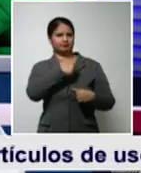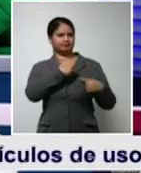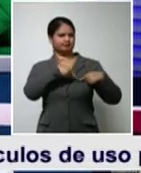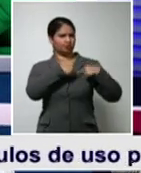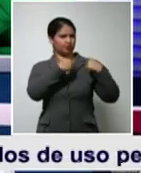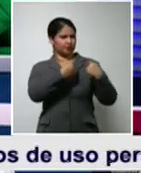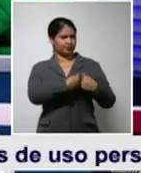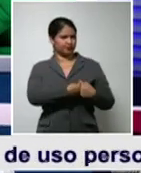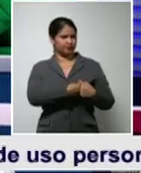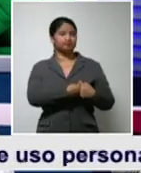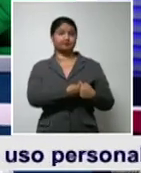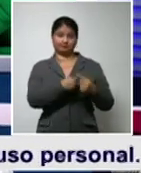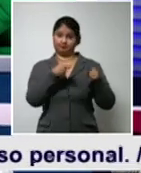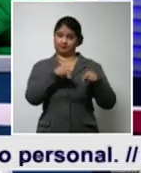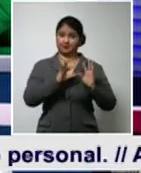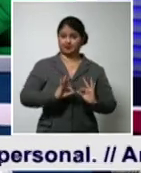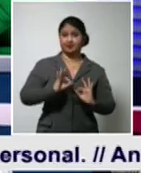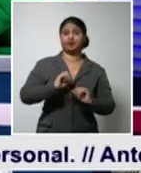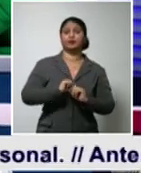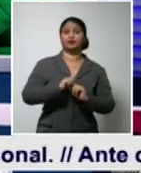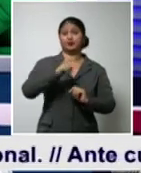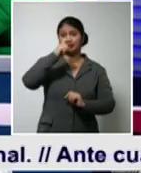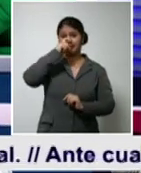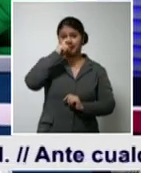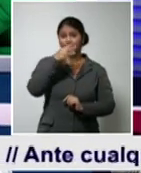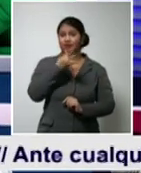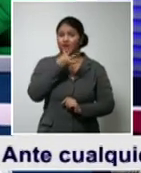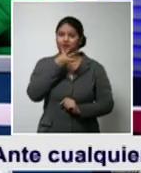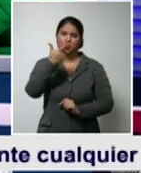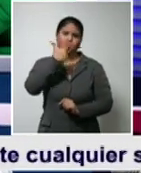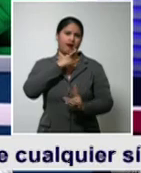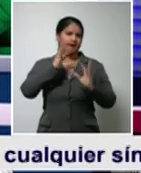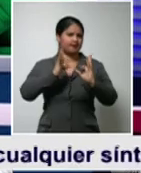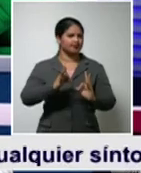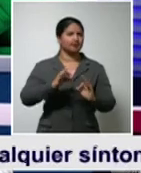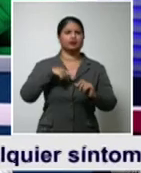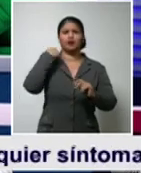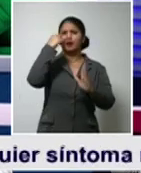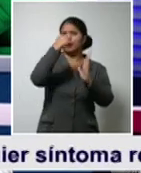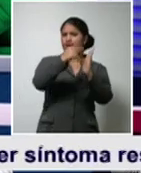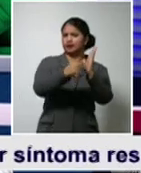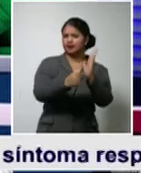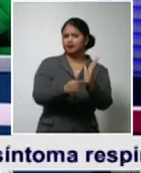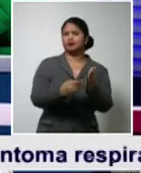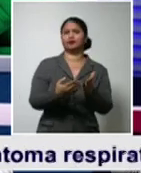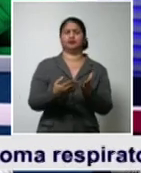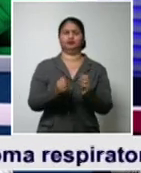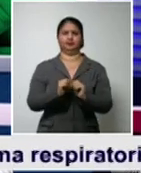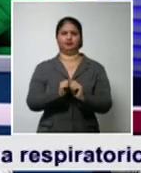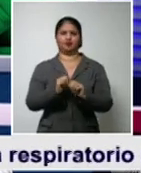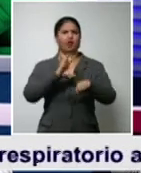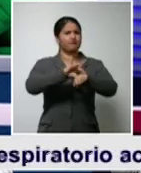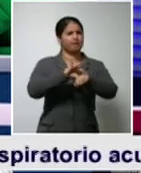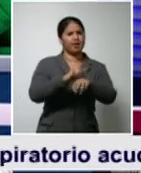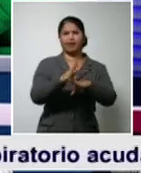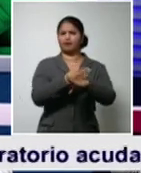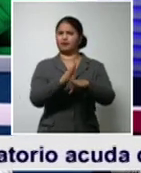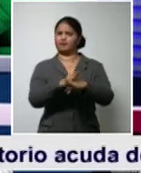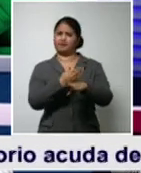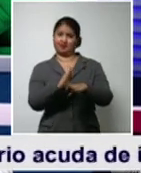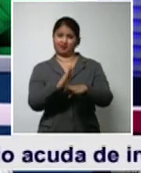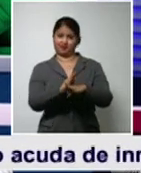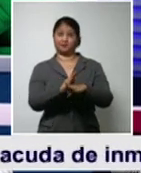grupo de comorbilidades, enfermedades no transmisibles, que hacen que sean muy